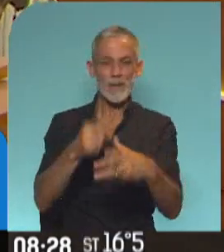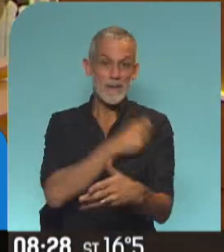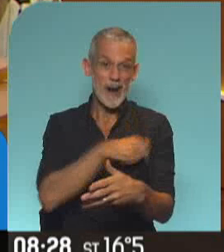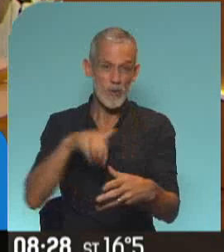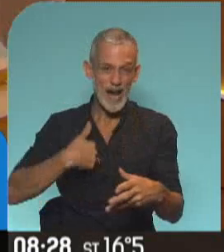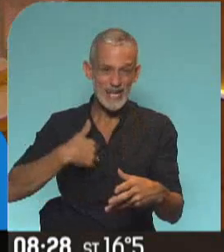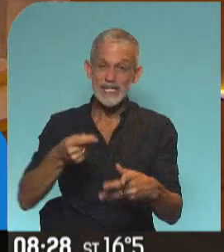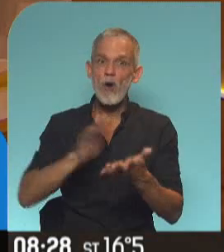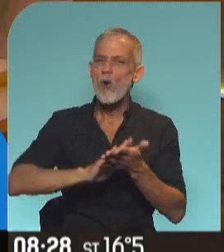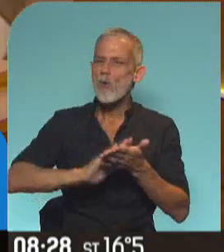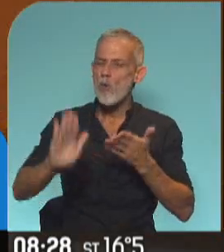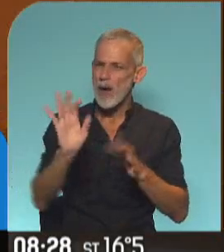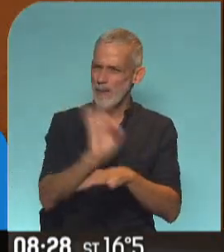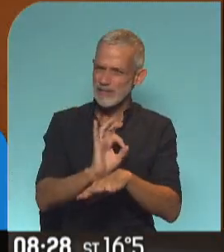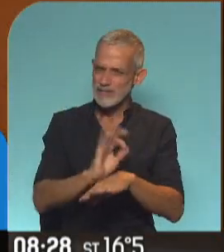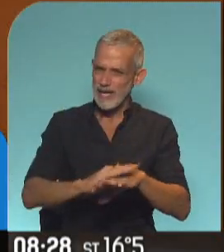una receta nueva